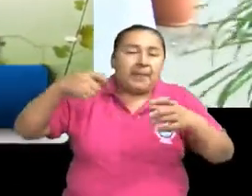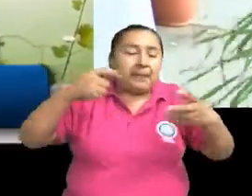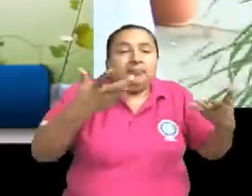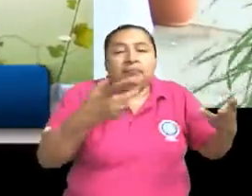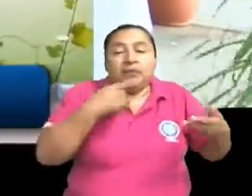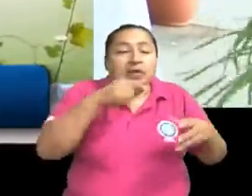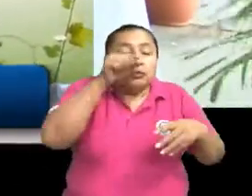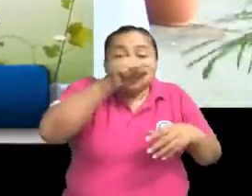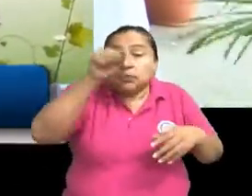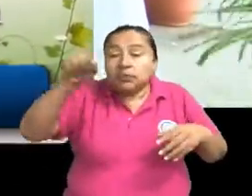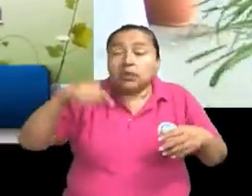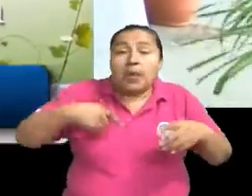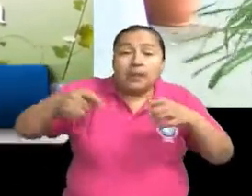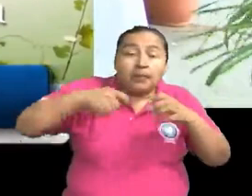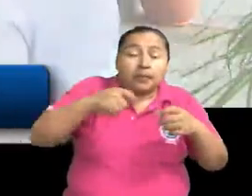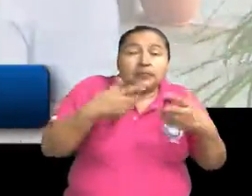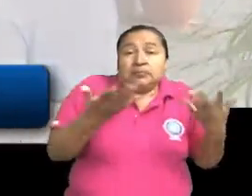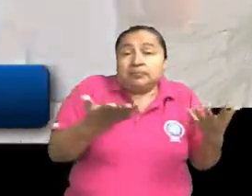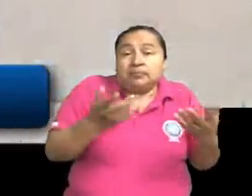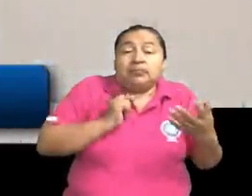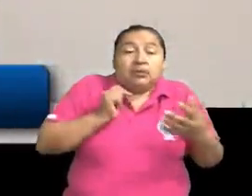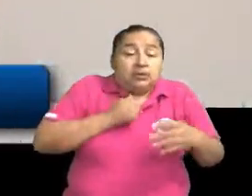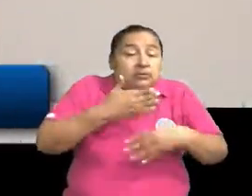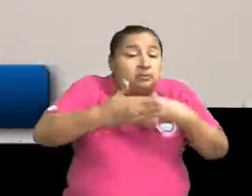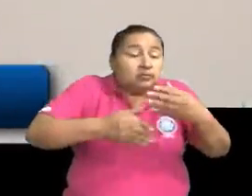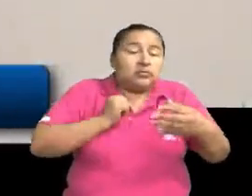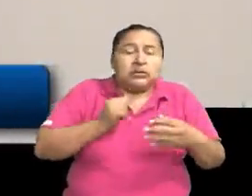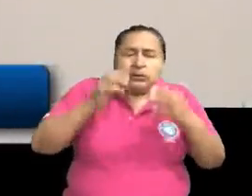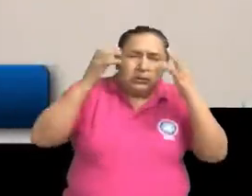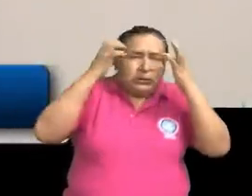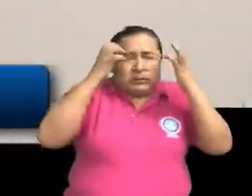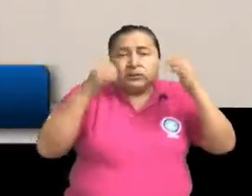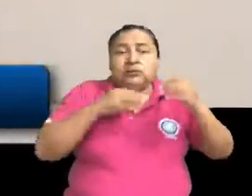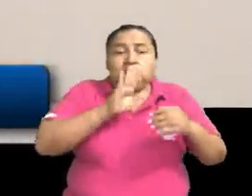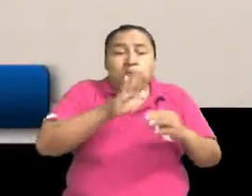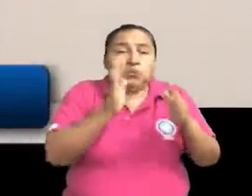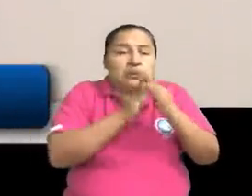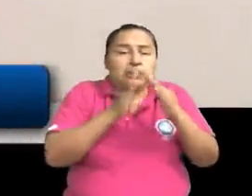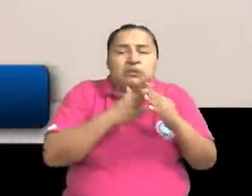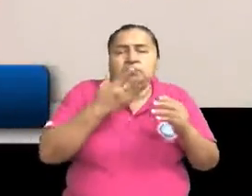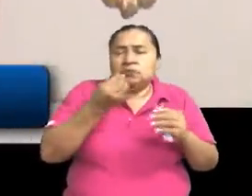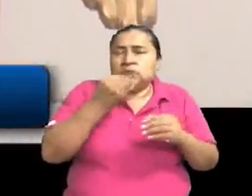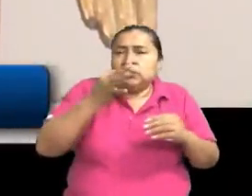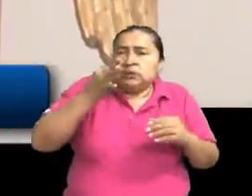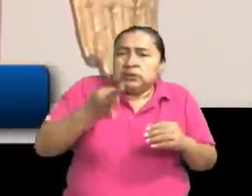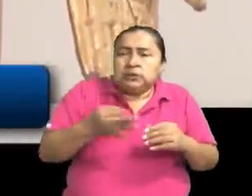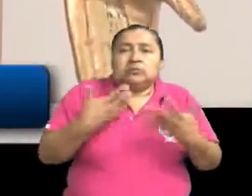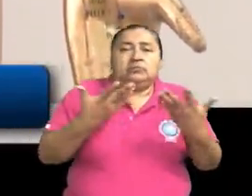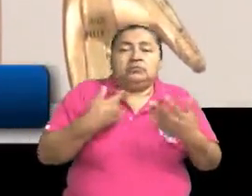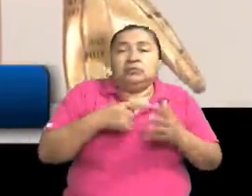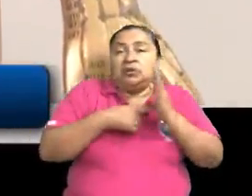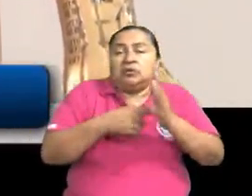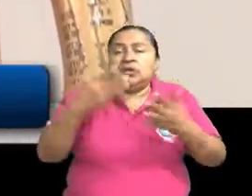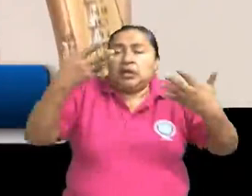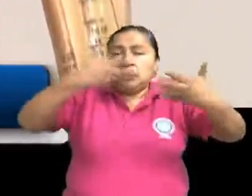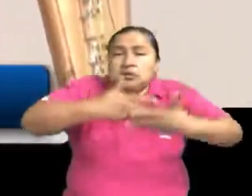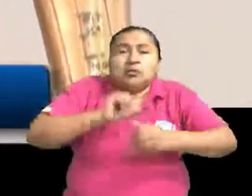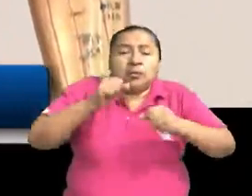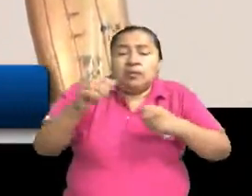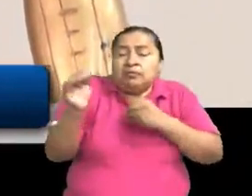porque uno están de vacaciones. Y están fuera de estrés, están en su casa, comen rico, se van a comer a la fritanga en la